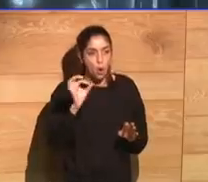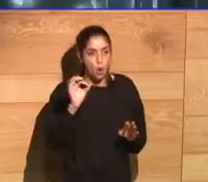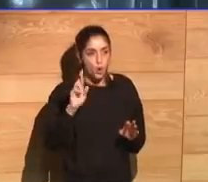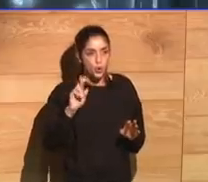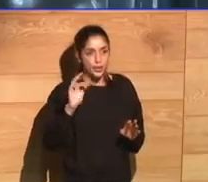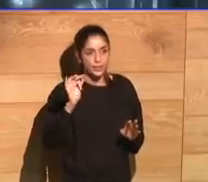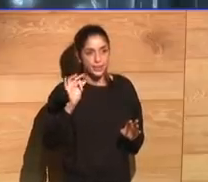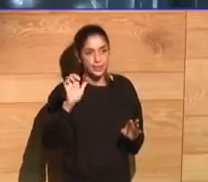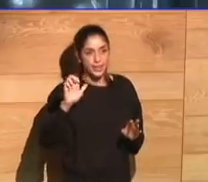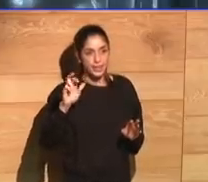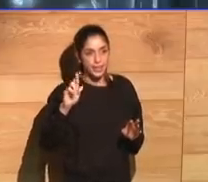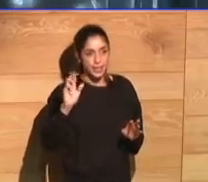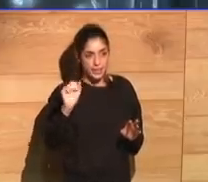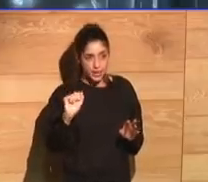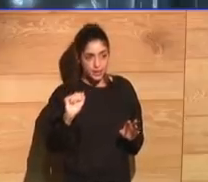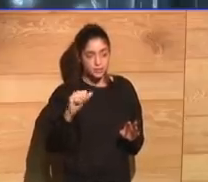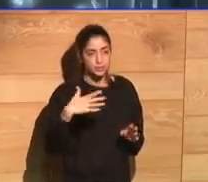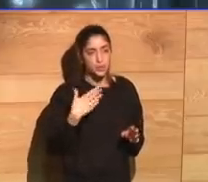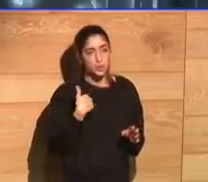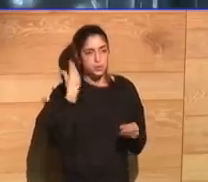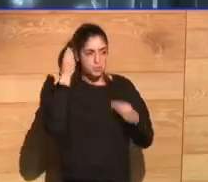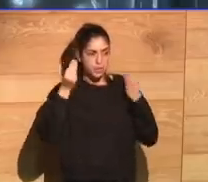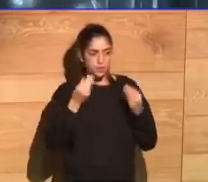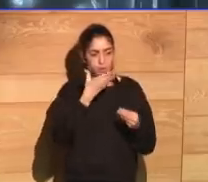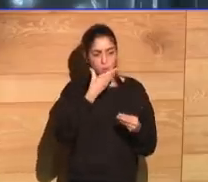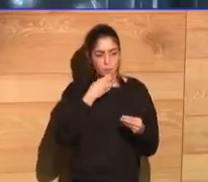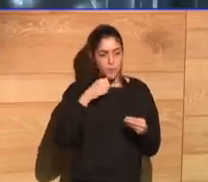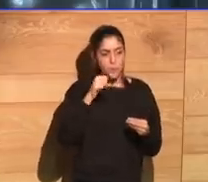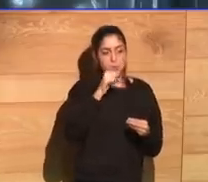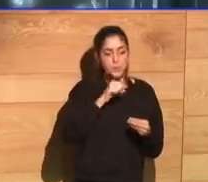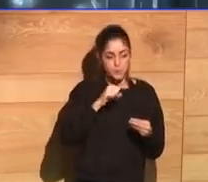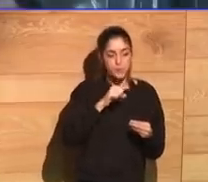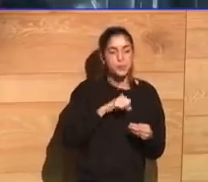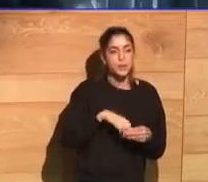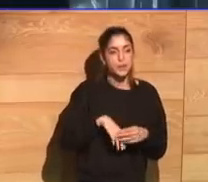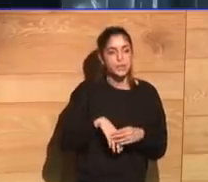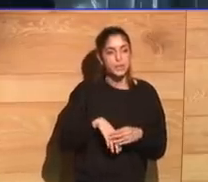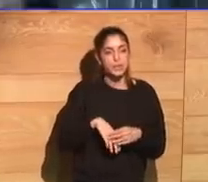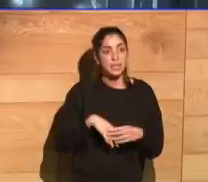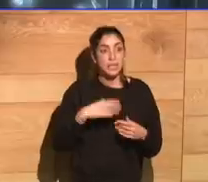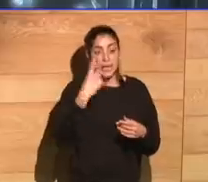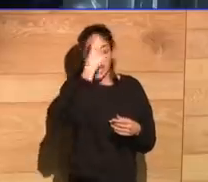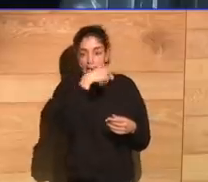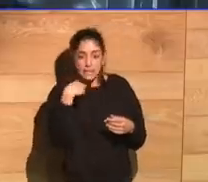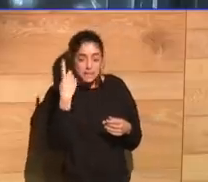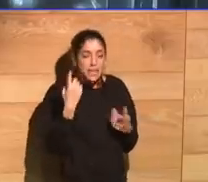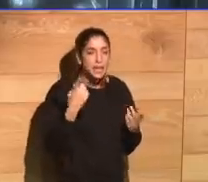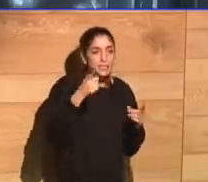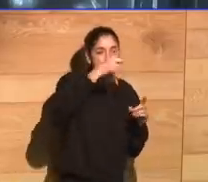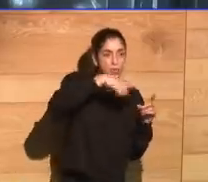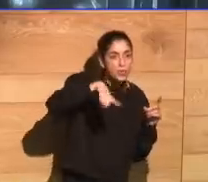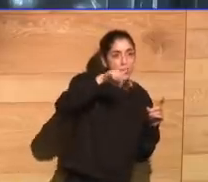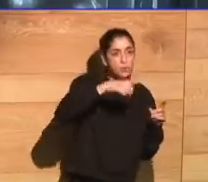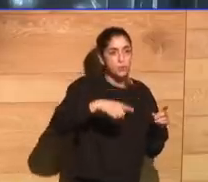mí el juicio me parece de una belleza, tío. El momento en el que están las caras y los círculos, los hula hoops